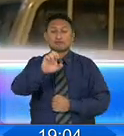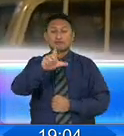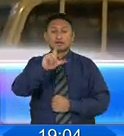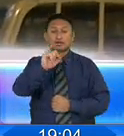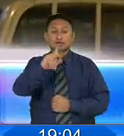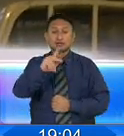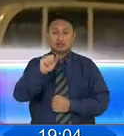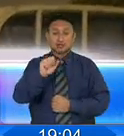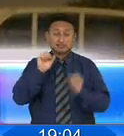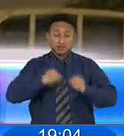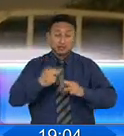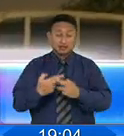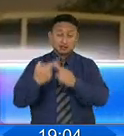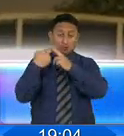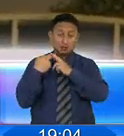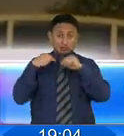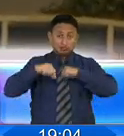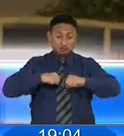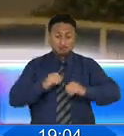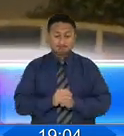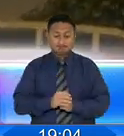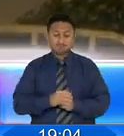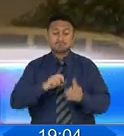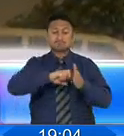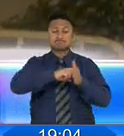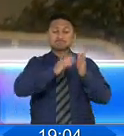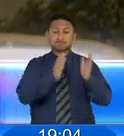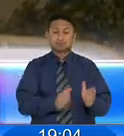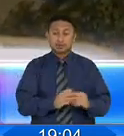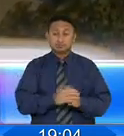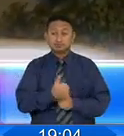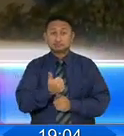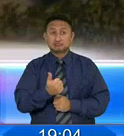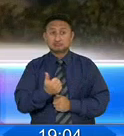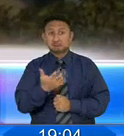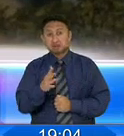esta diligencia. Por su parte, el contralor Pablo Celi ingresó a eso de las